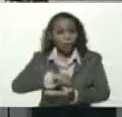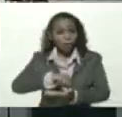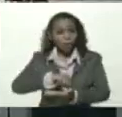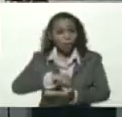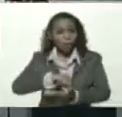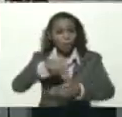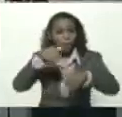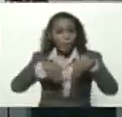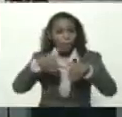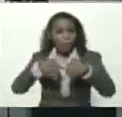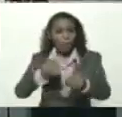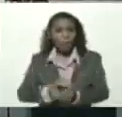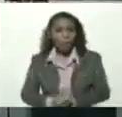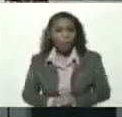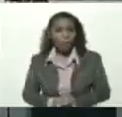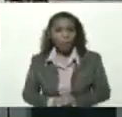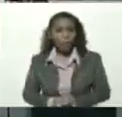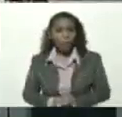de votación.